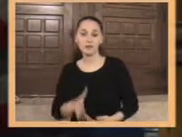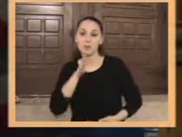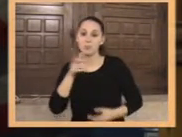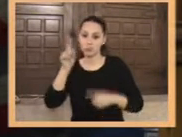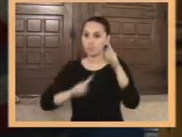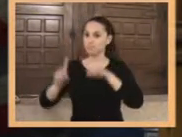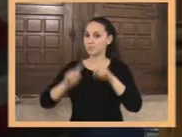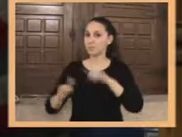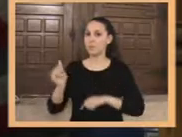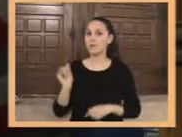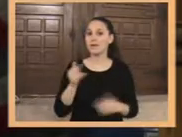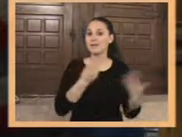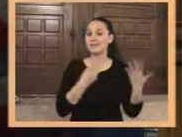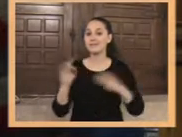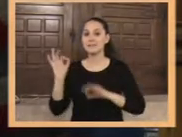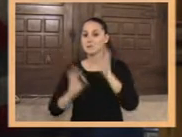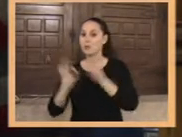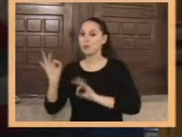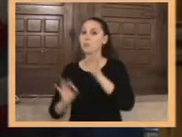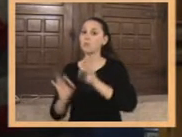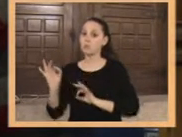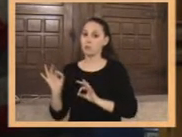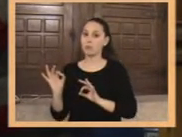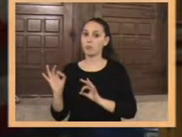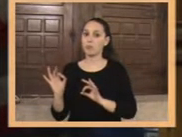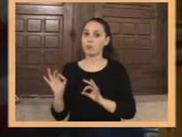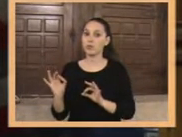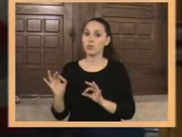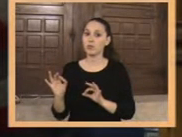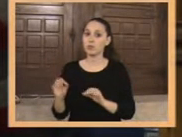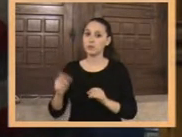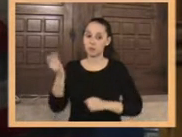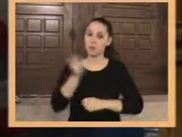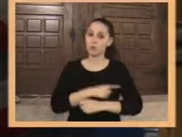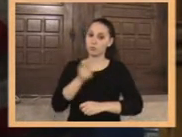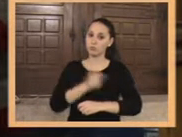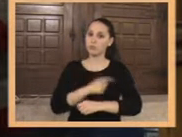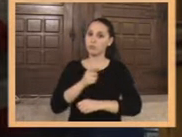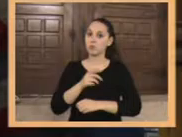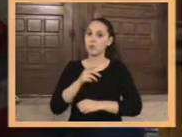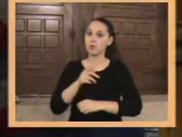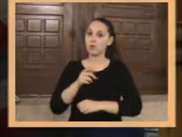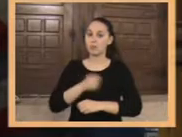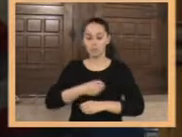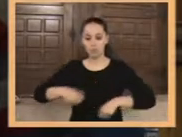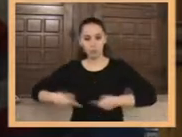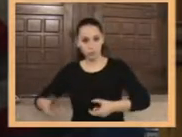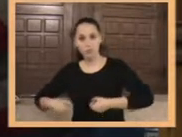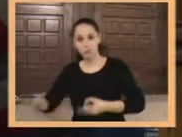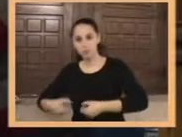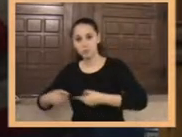Hay que ver que el 60% del incremento del déficit de 2015 fue gracias a que al gasto